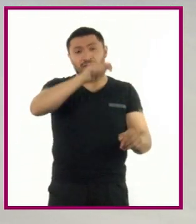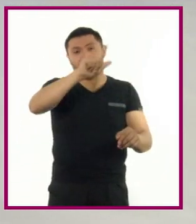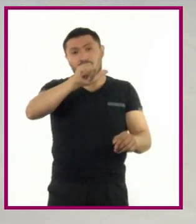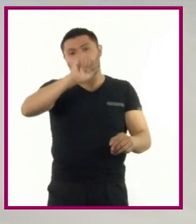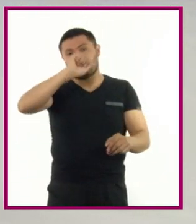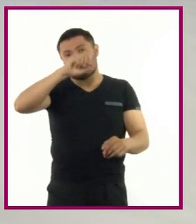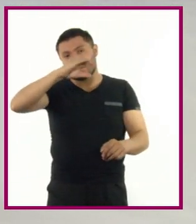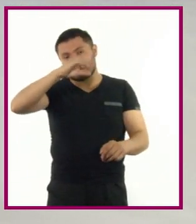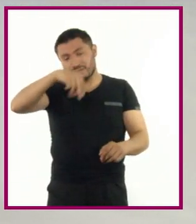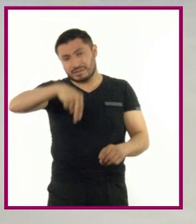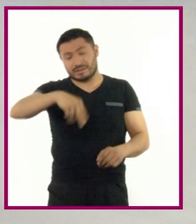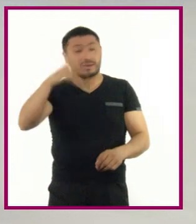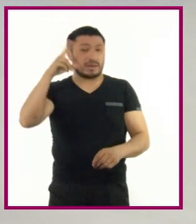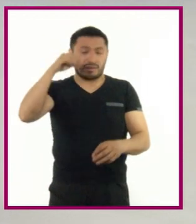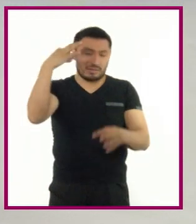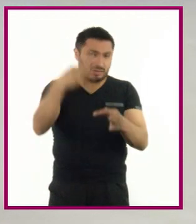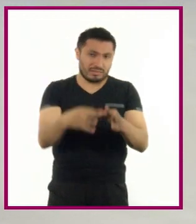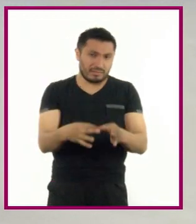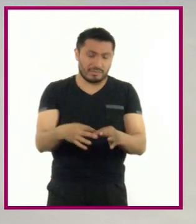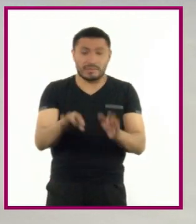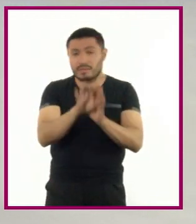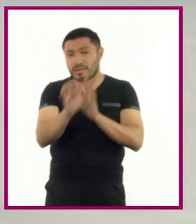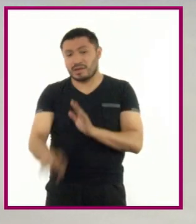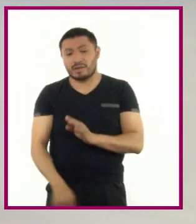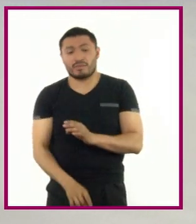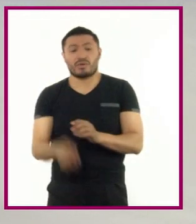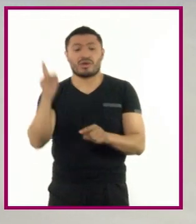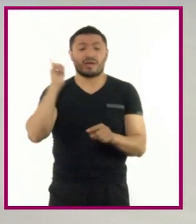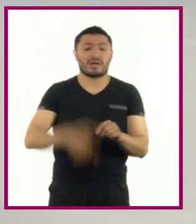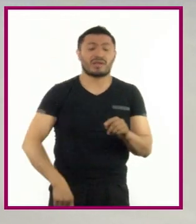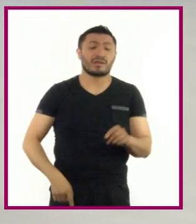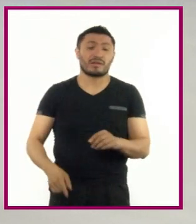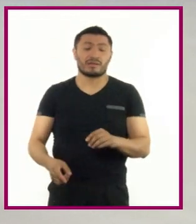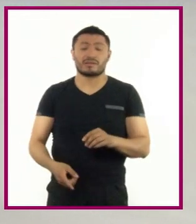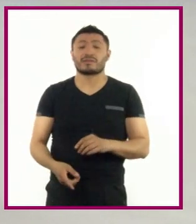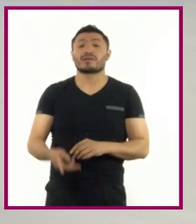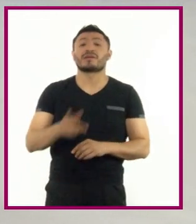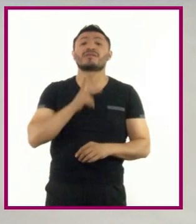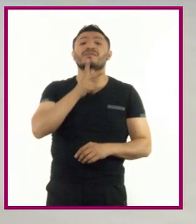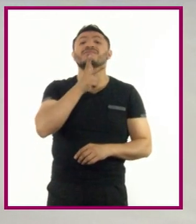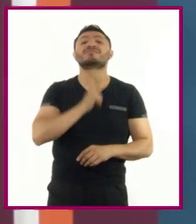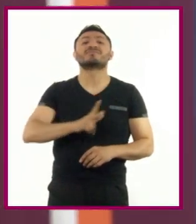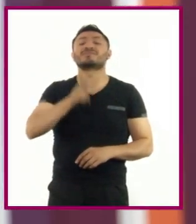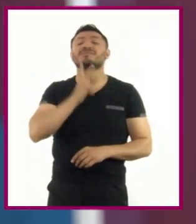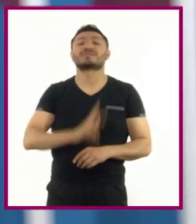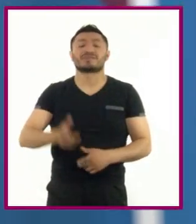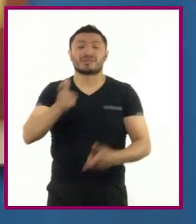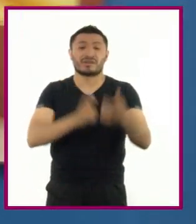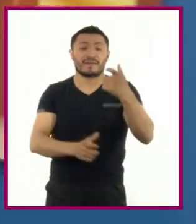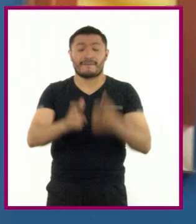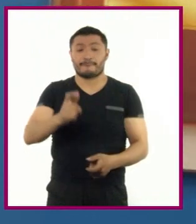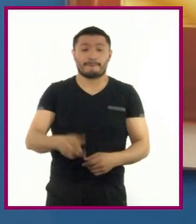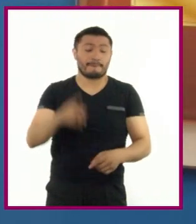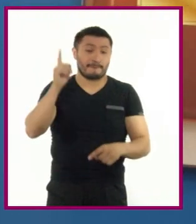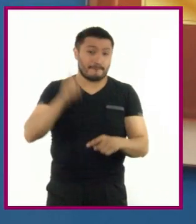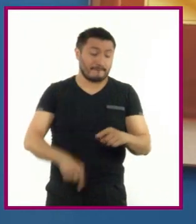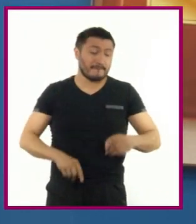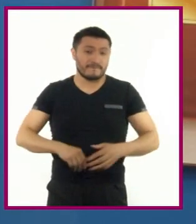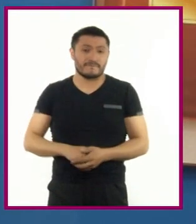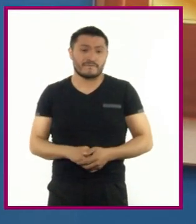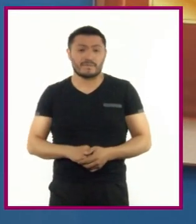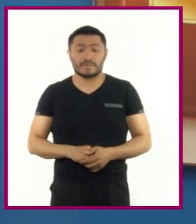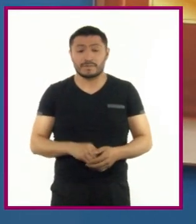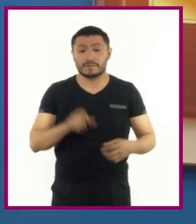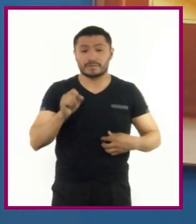no fueron cumplidas, entre ellas, eliminar la dependencia del petróleo de la economía mexicana. Además, se